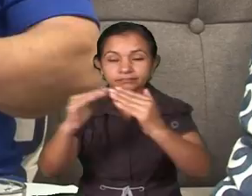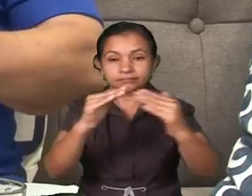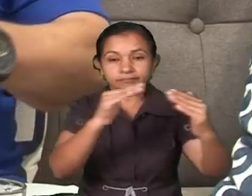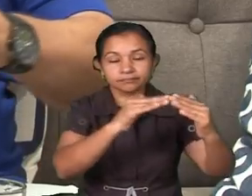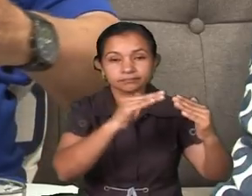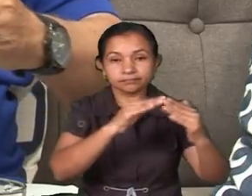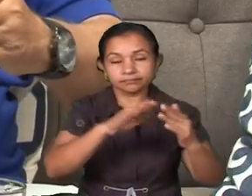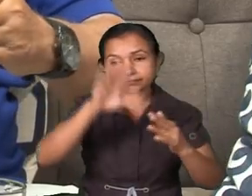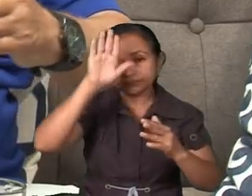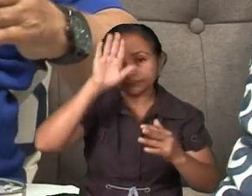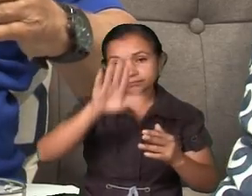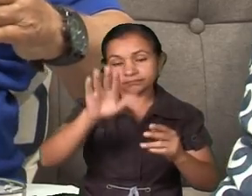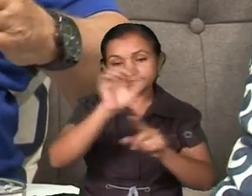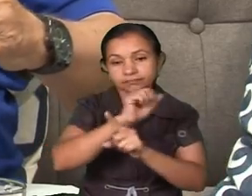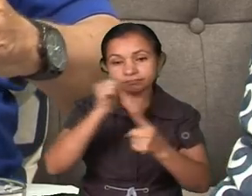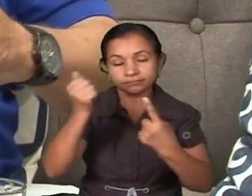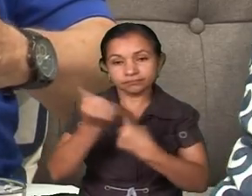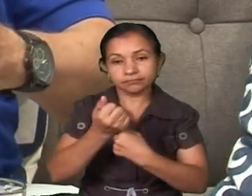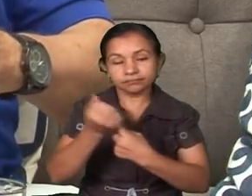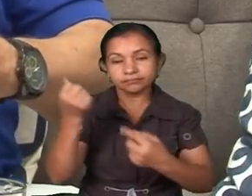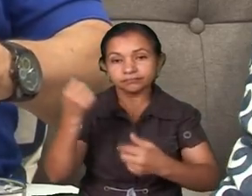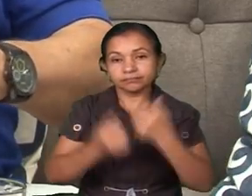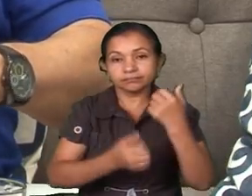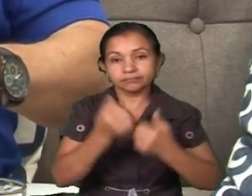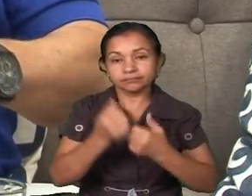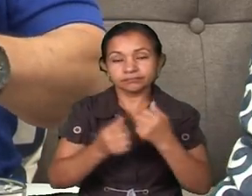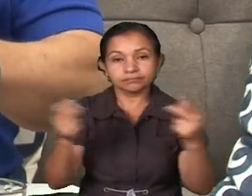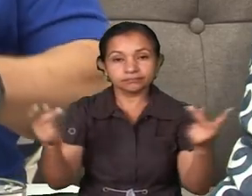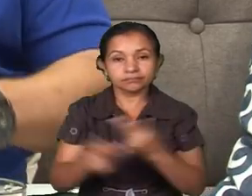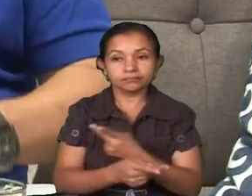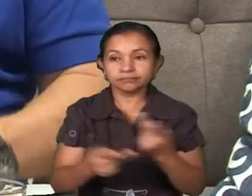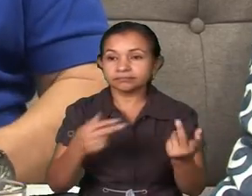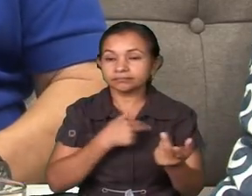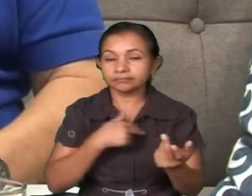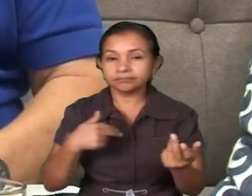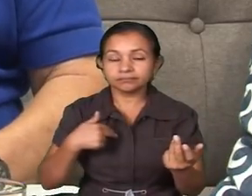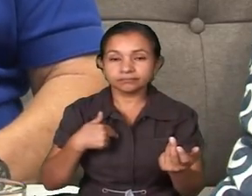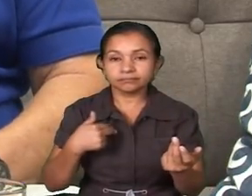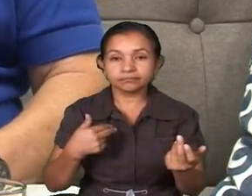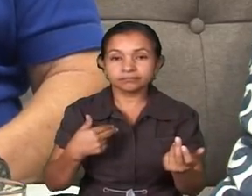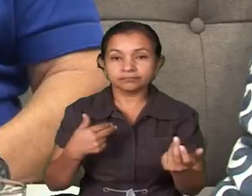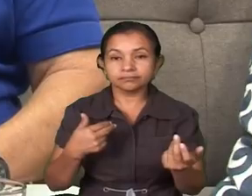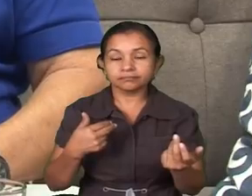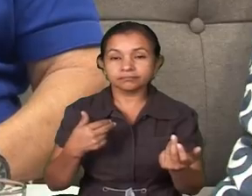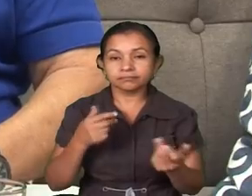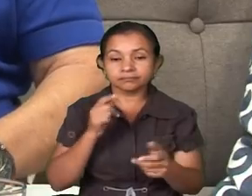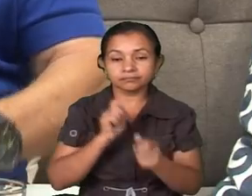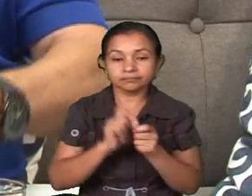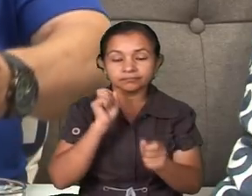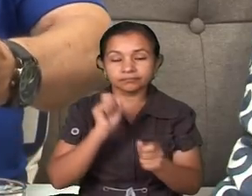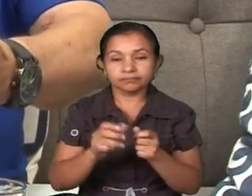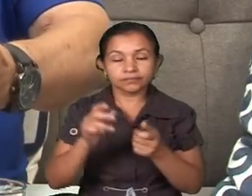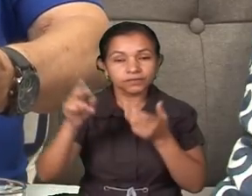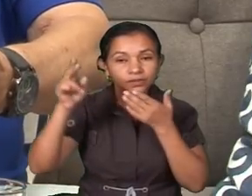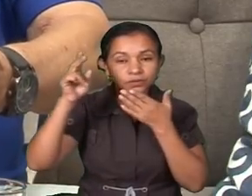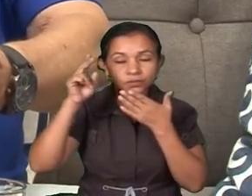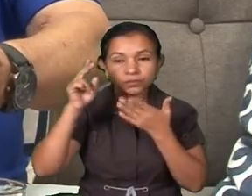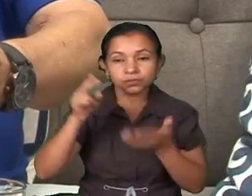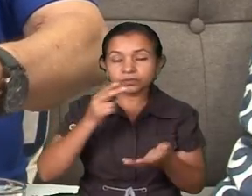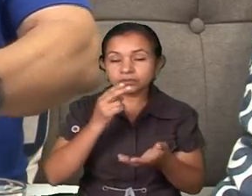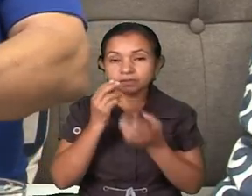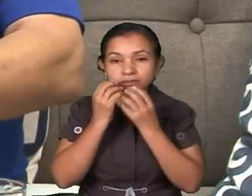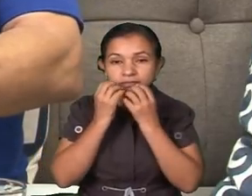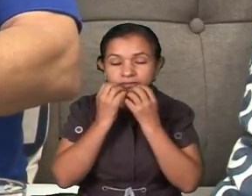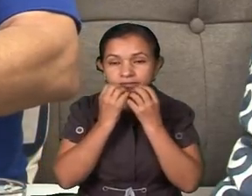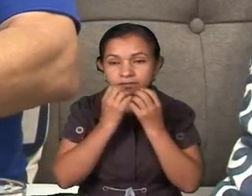plantarse frente a la asamblea y generar un caos. Lo quisieron hacer cuando la quema de Indio Maíz, yo que trabajo